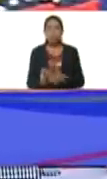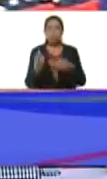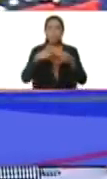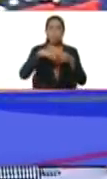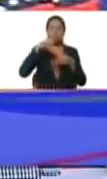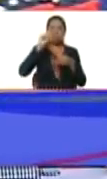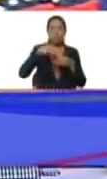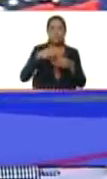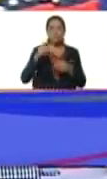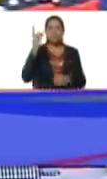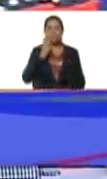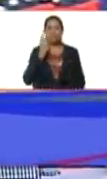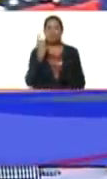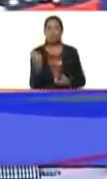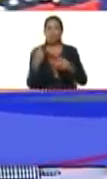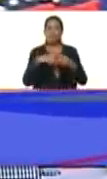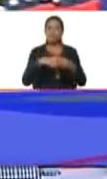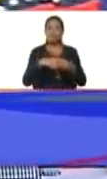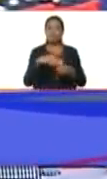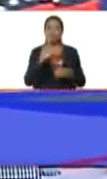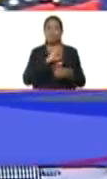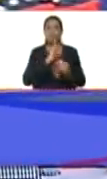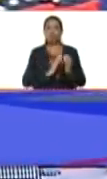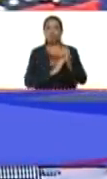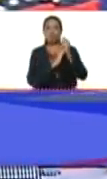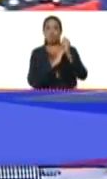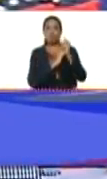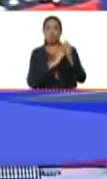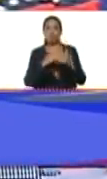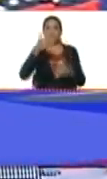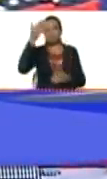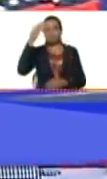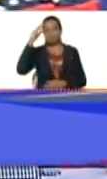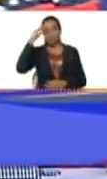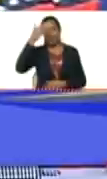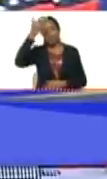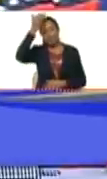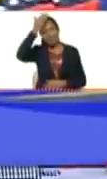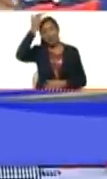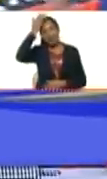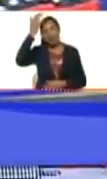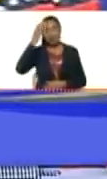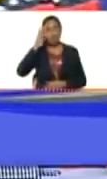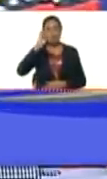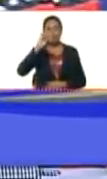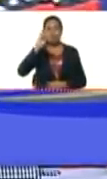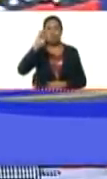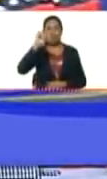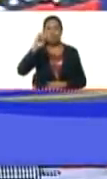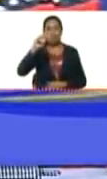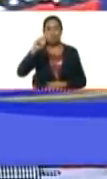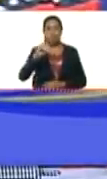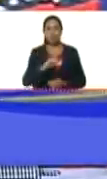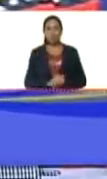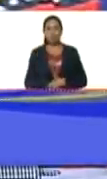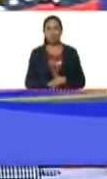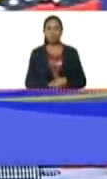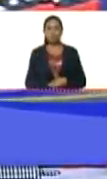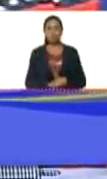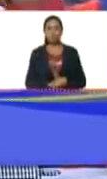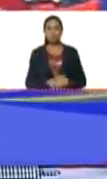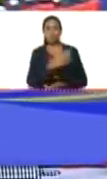Viva, que se autoproclamó Rey Momo en los carnavales, Darío. No es la época que la gente se